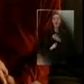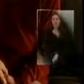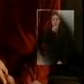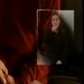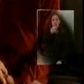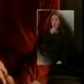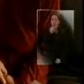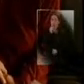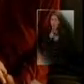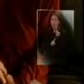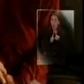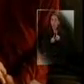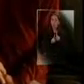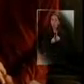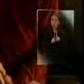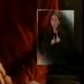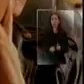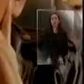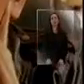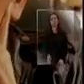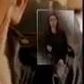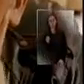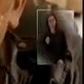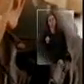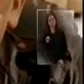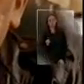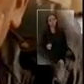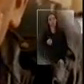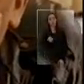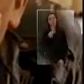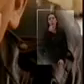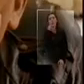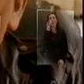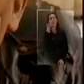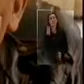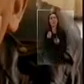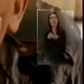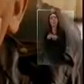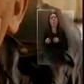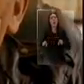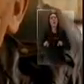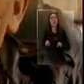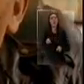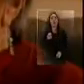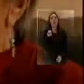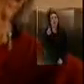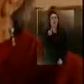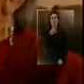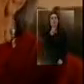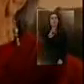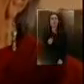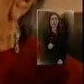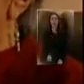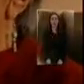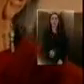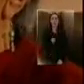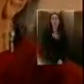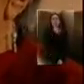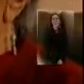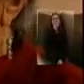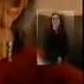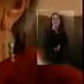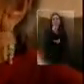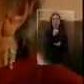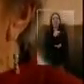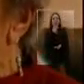desayuno come algo por su cuenta. Sí, como 3 huevos a la ostra. ¿Ya? Mi desayuno es una taza